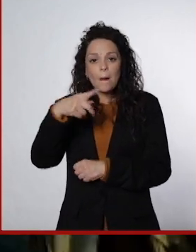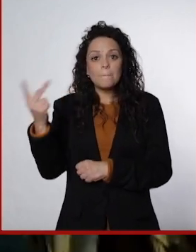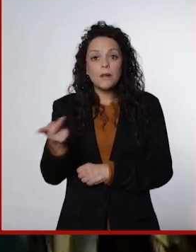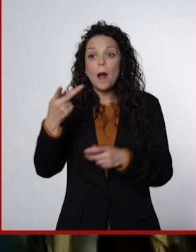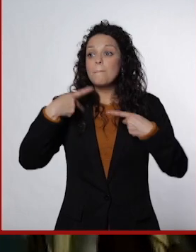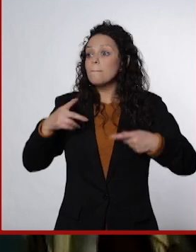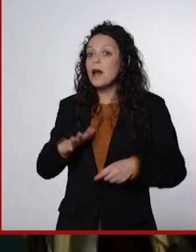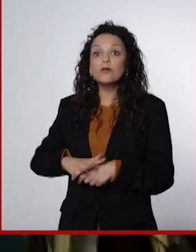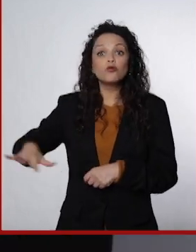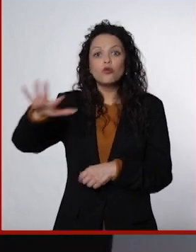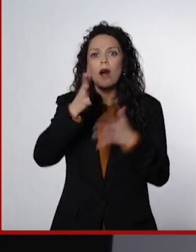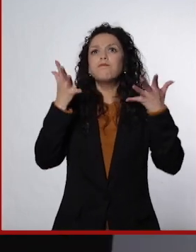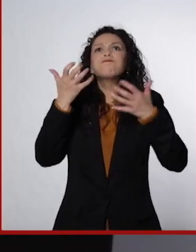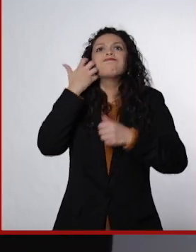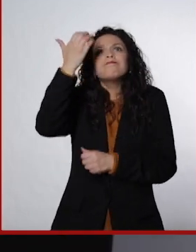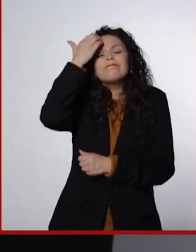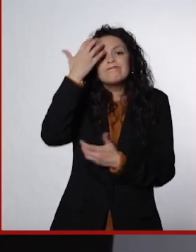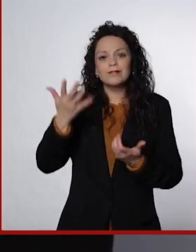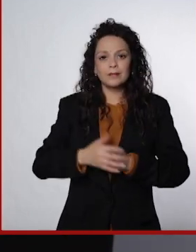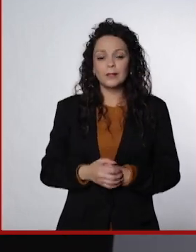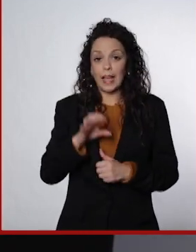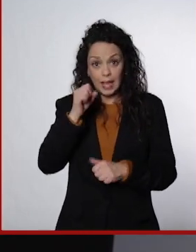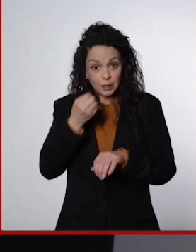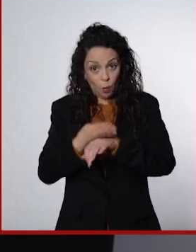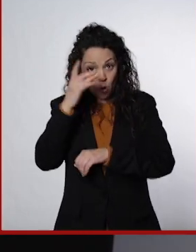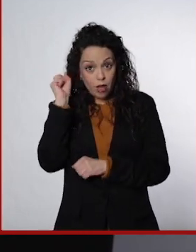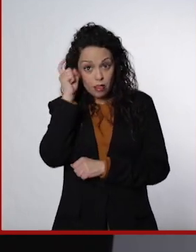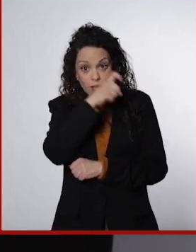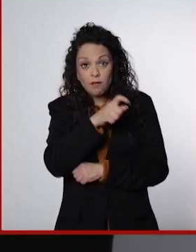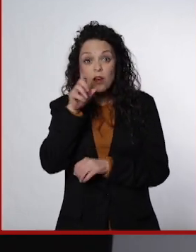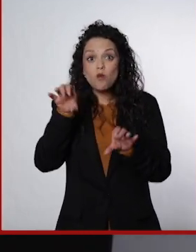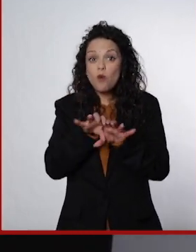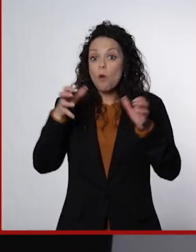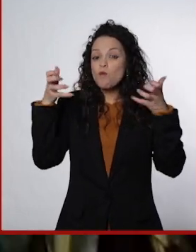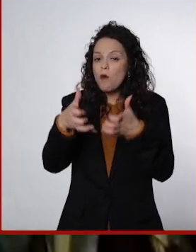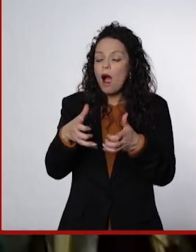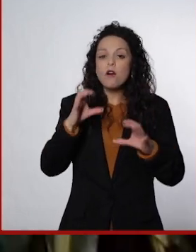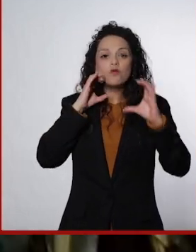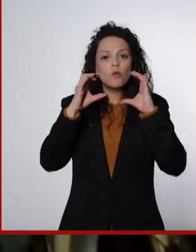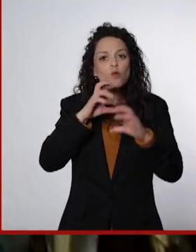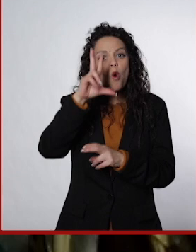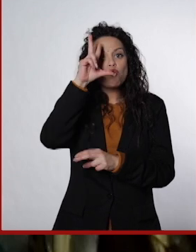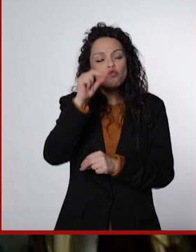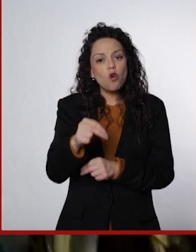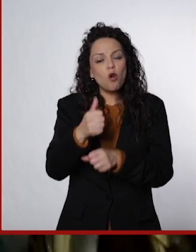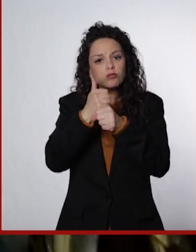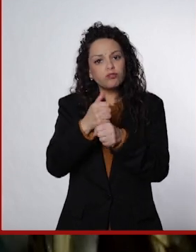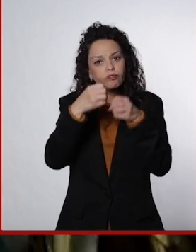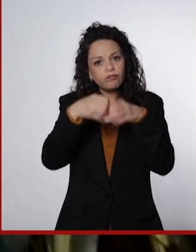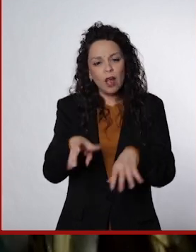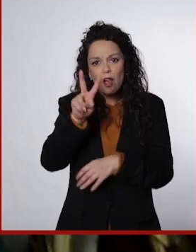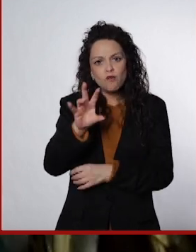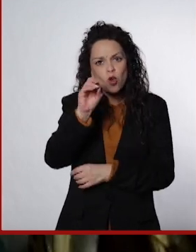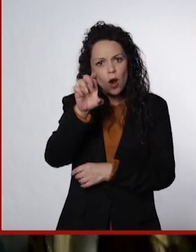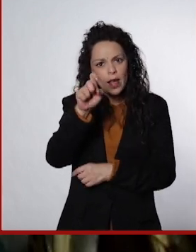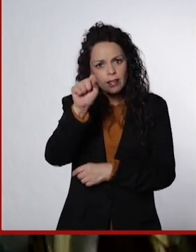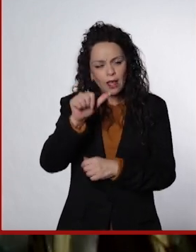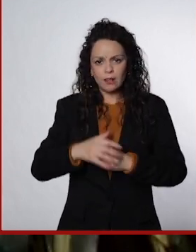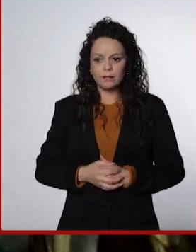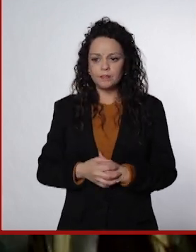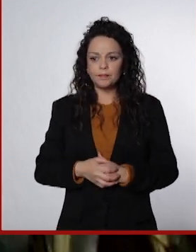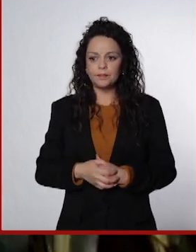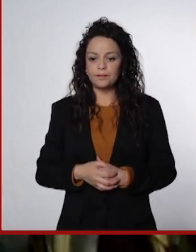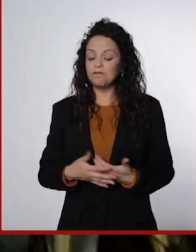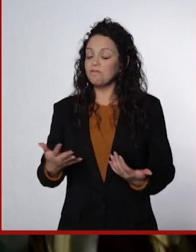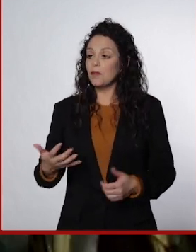ansioso por conocer. ¿Qué tan difícil es aplicar la comunicación no violenta? Pues creo que se hace cada vez más